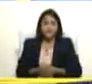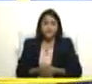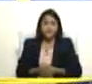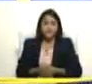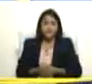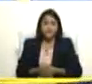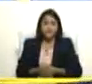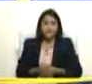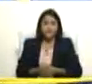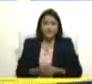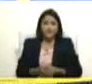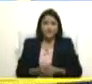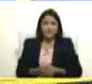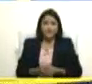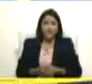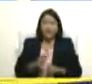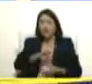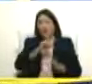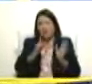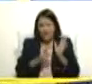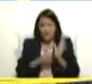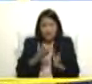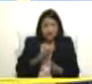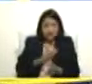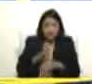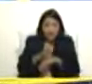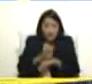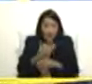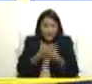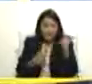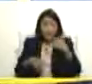los cargos de elección popular. ¡Sorpresa!